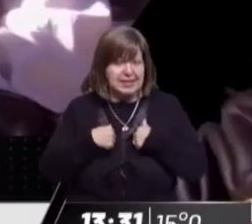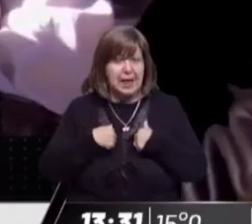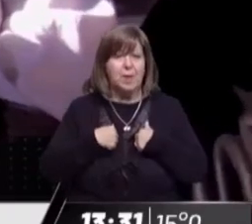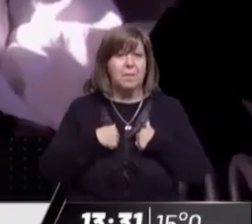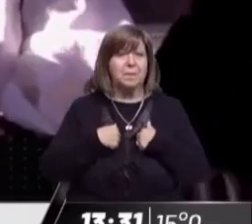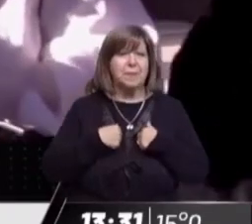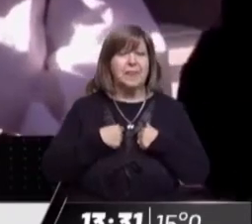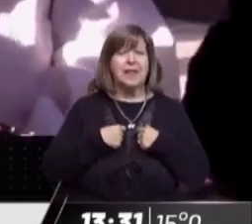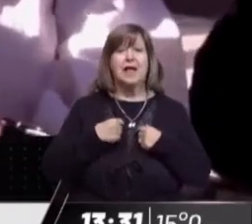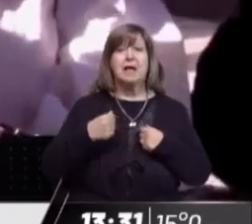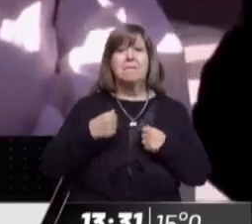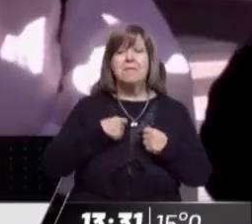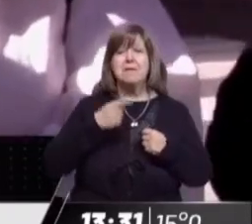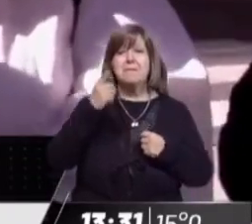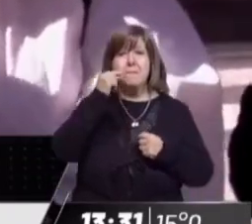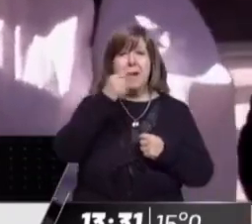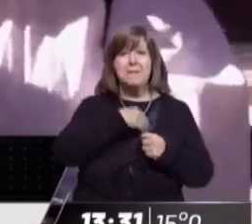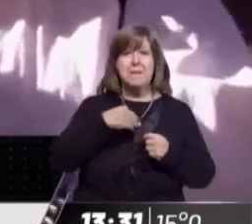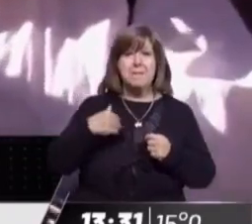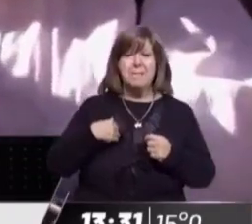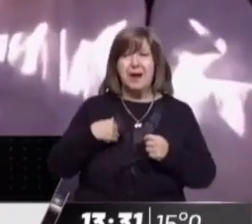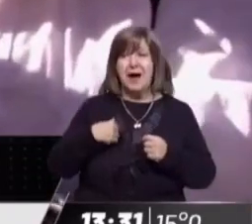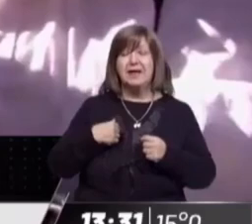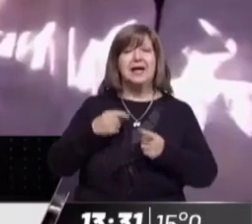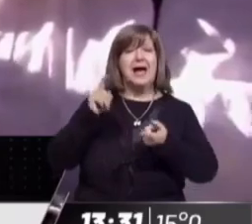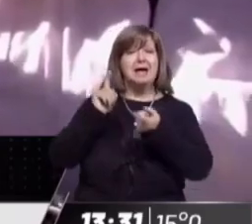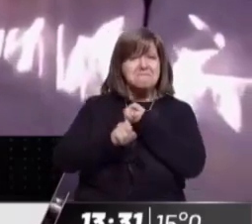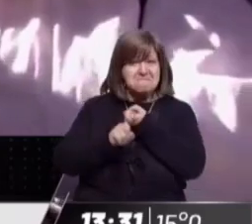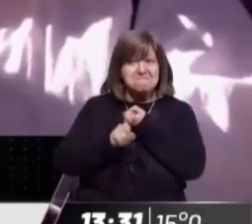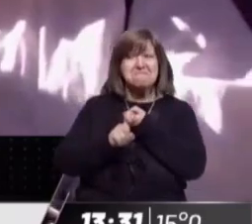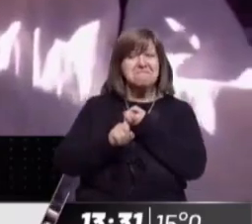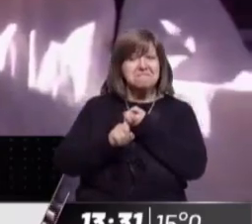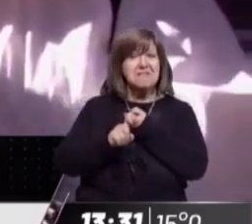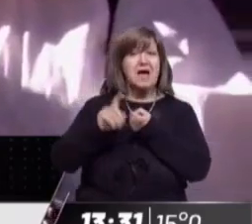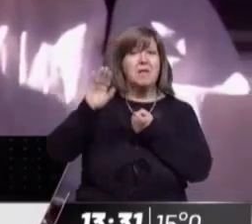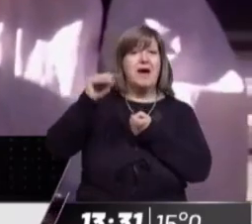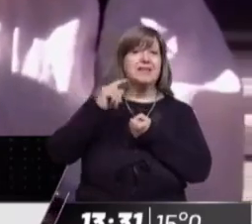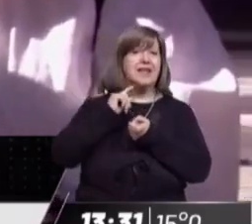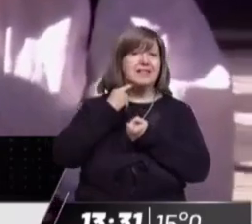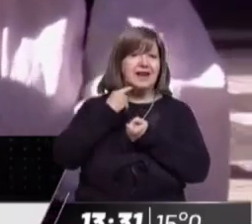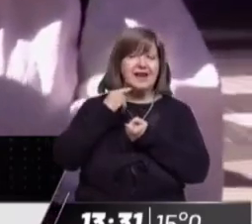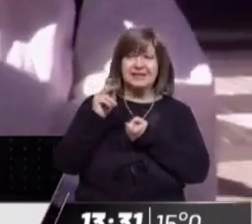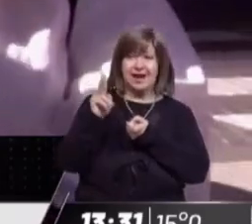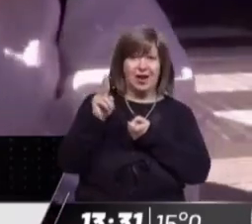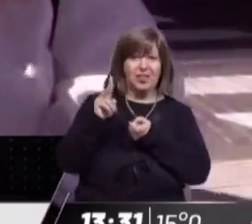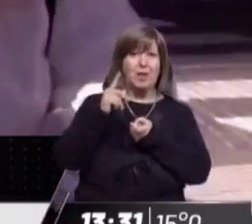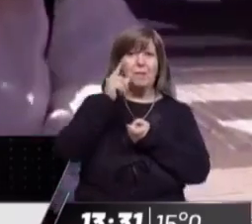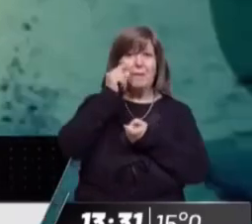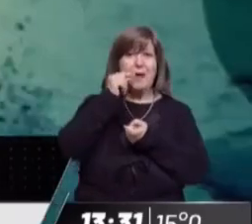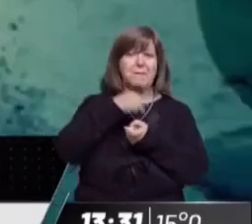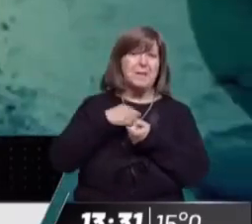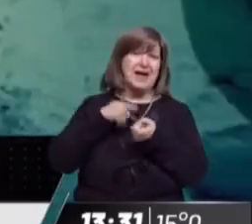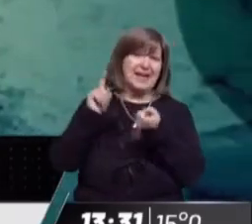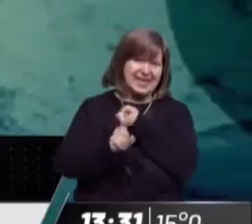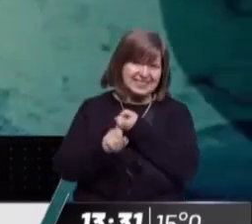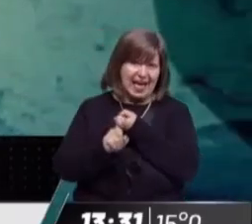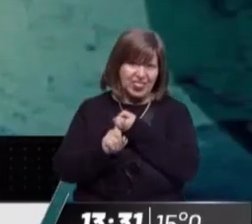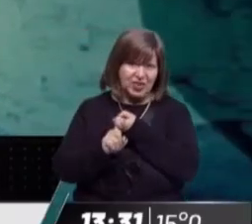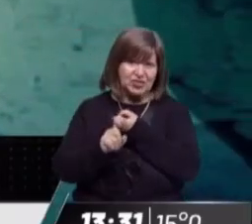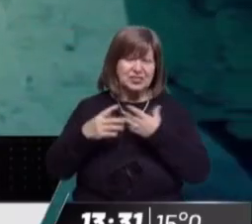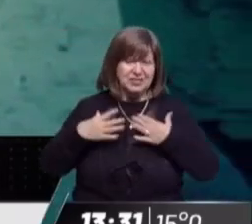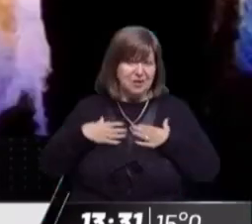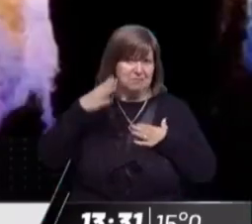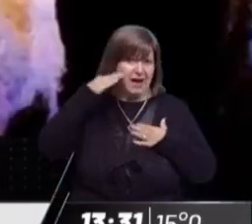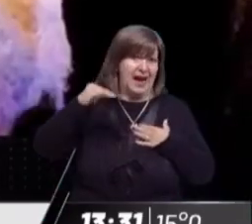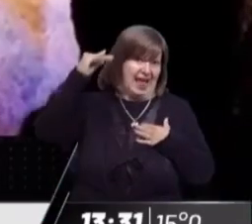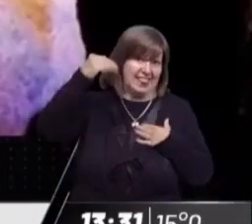día se casaron mis papás entonces no sé quedó ahí buena suerte cada vez que quieren hacer algo emprender algo el martes 3 alguna Superstición por ejemplo